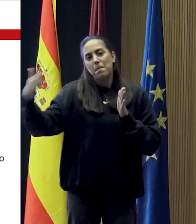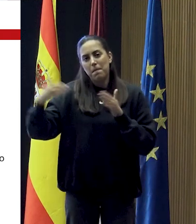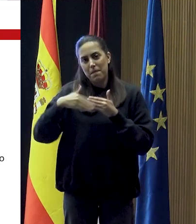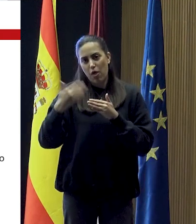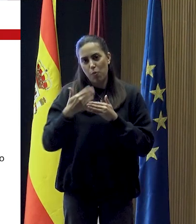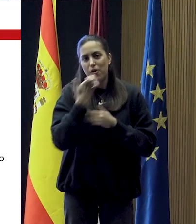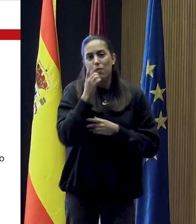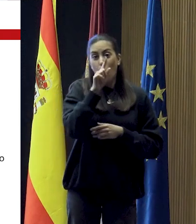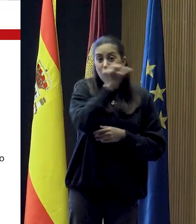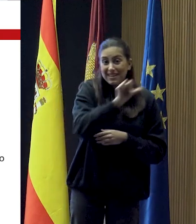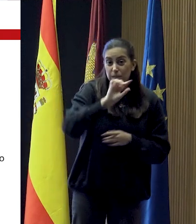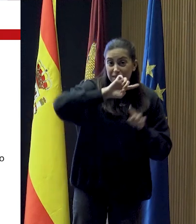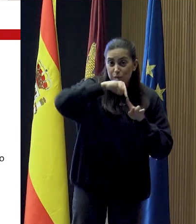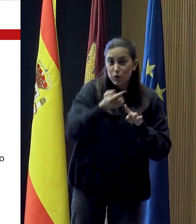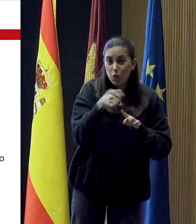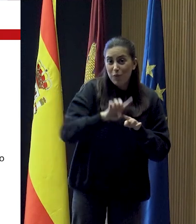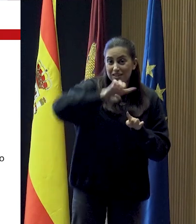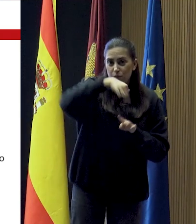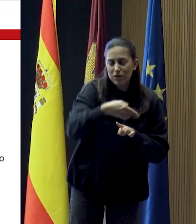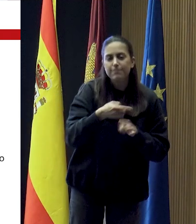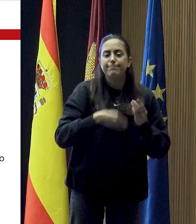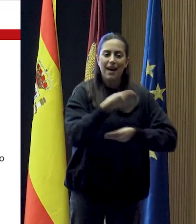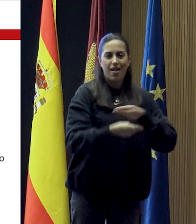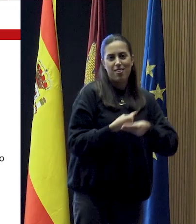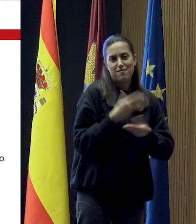una semana o un mes después. Pero si es algo que hemos